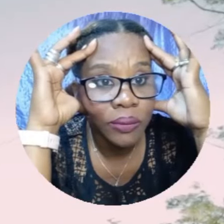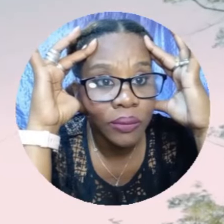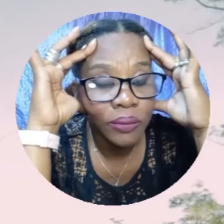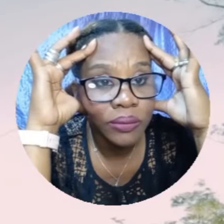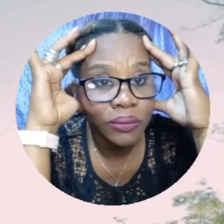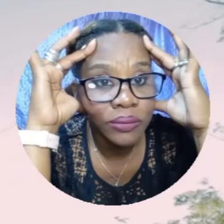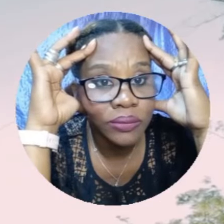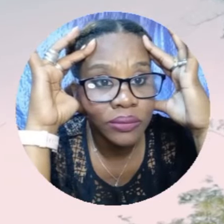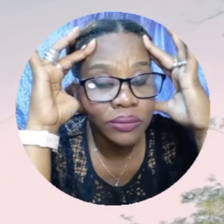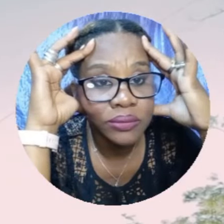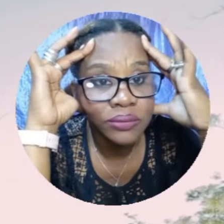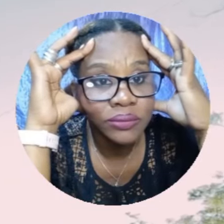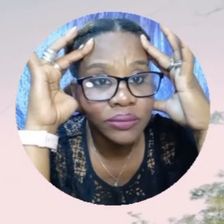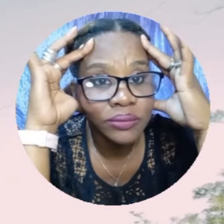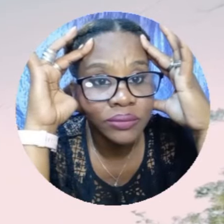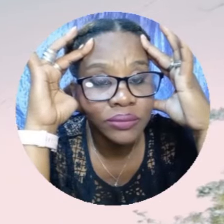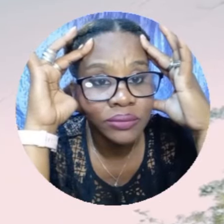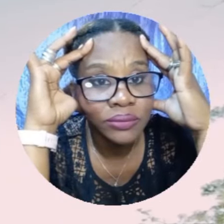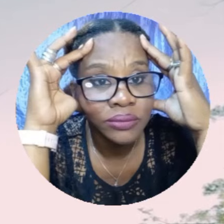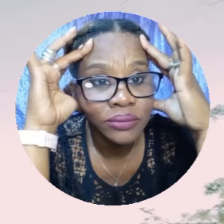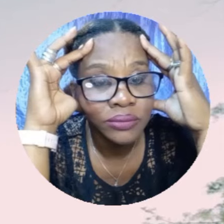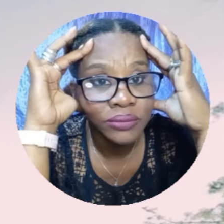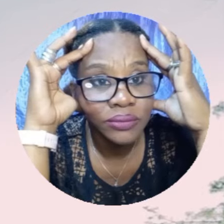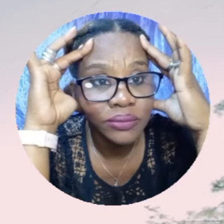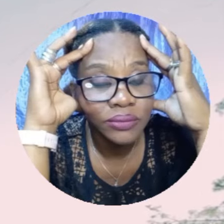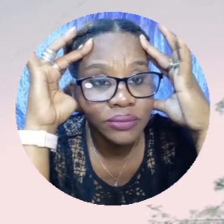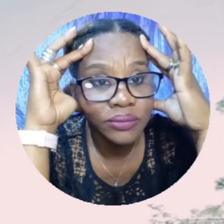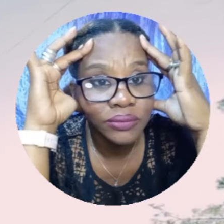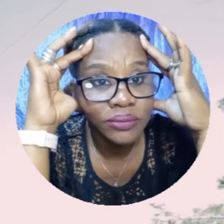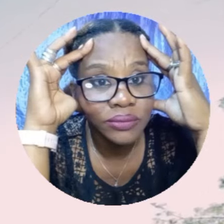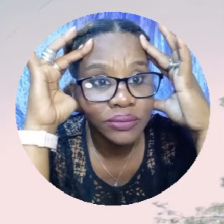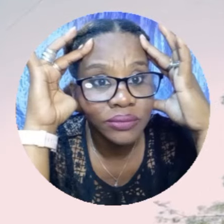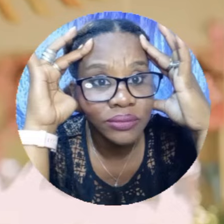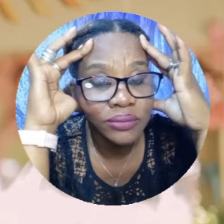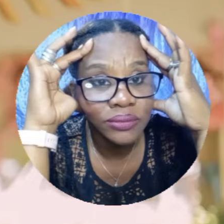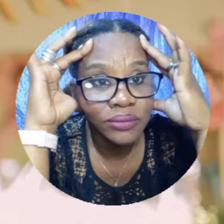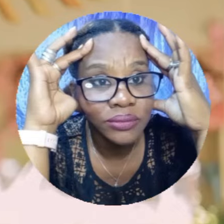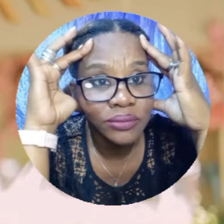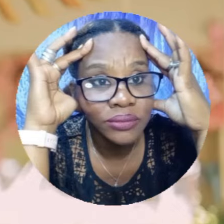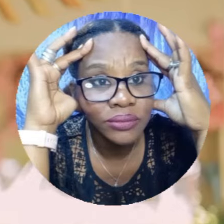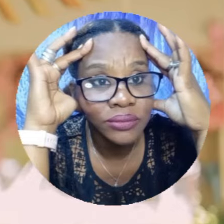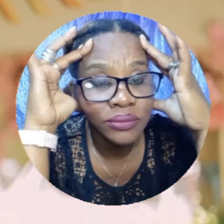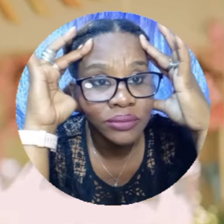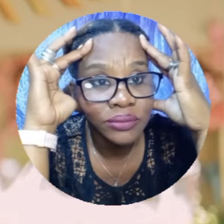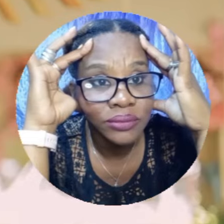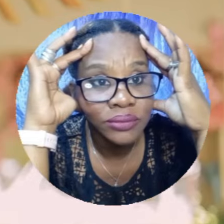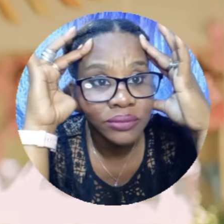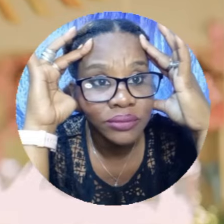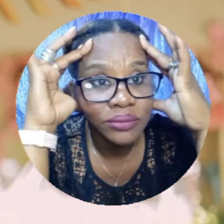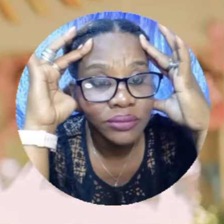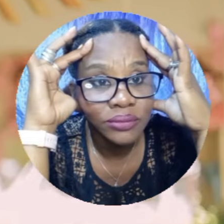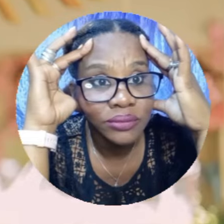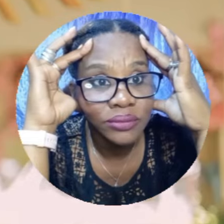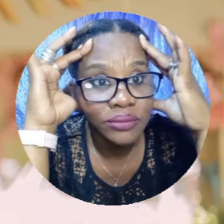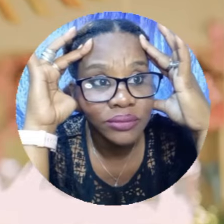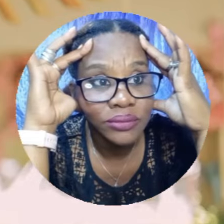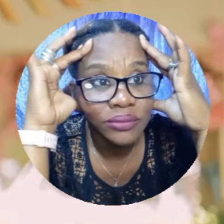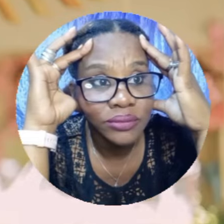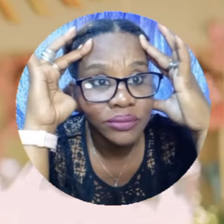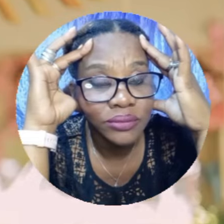digo, André, me gustaría tener una casa que tenga como una historia, que sea como el estilo de Café Colado, y para